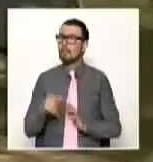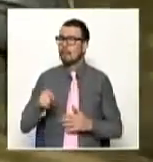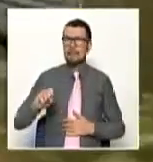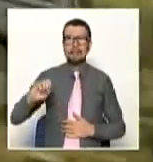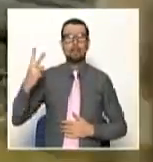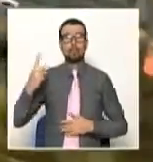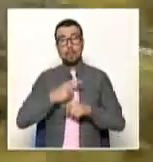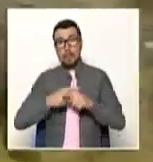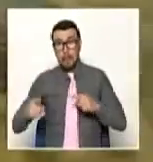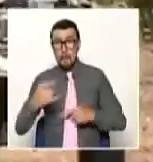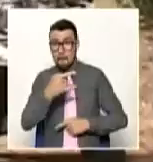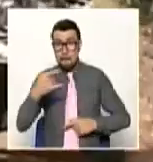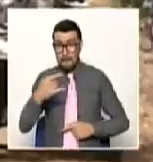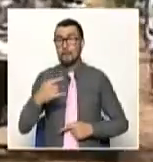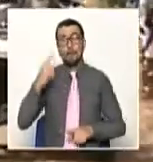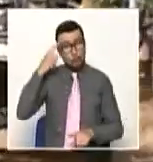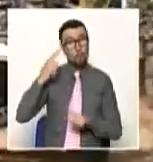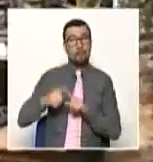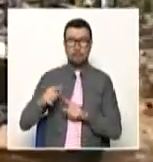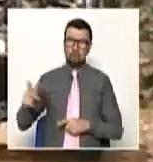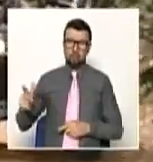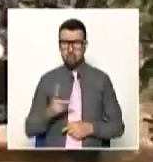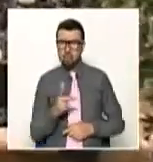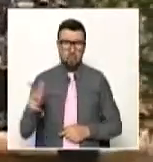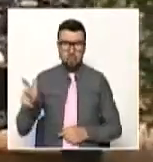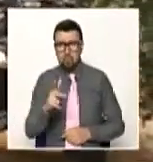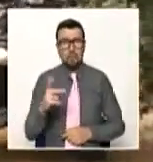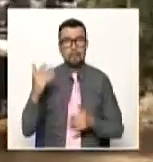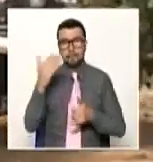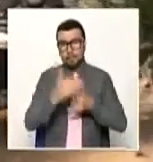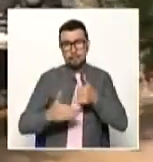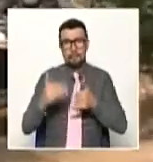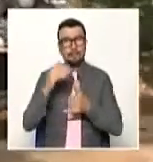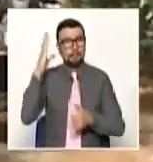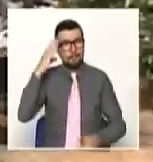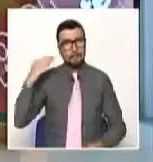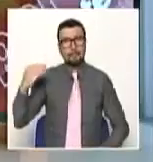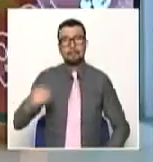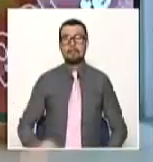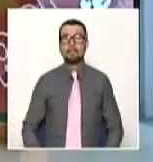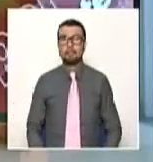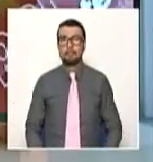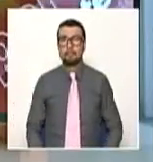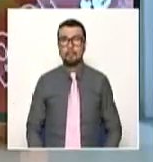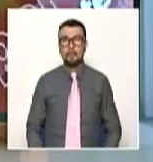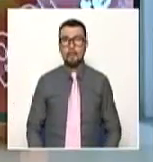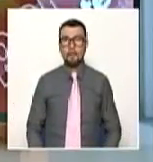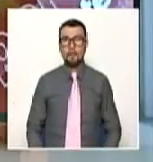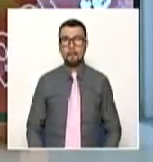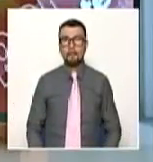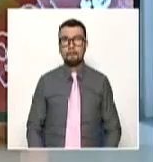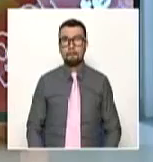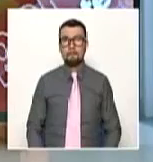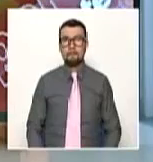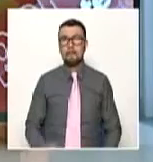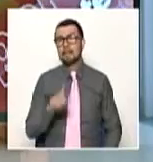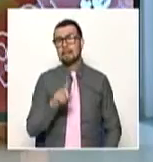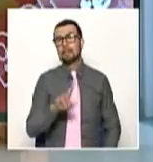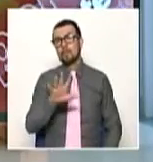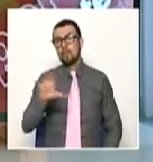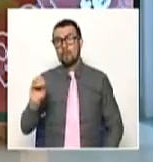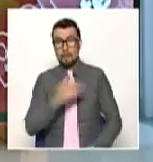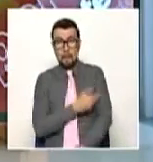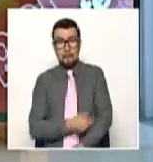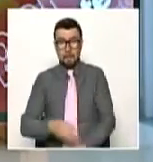de marzo se tiene previsto realizar el rally turístico por el Departamento Verde de Colombia. Más de 150 millones de pesos